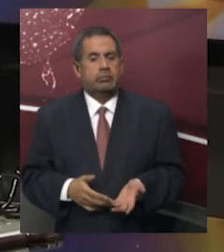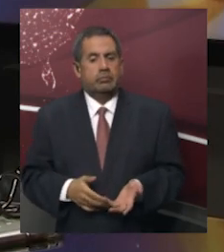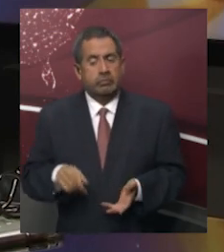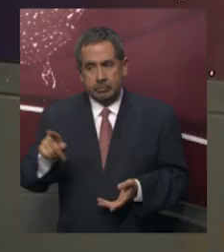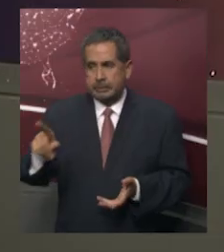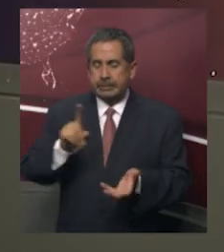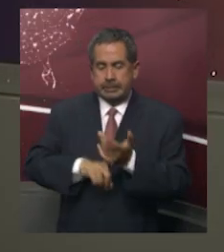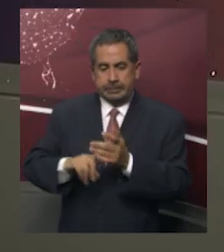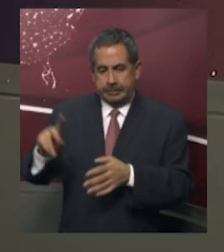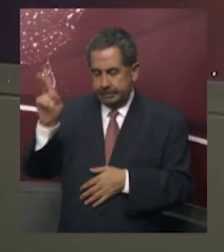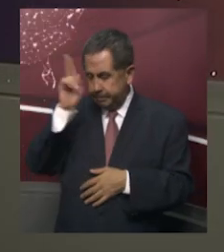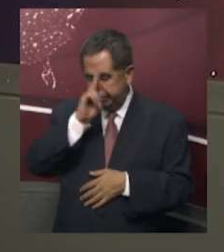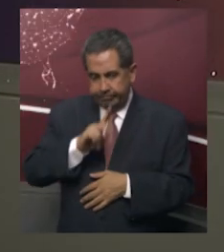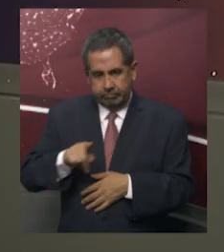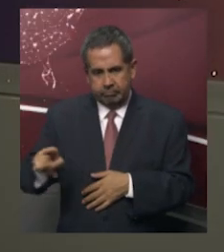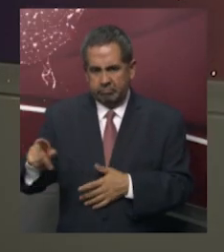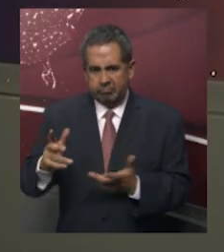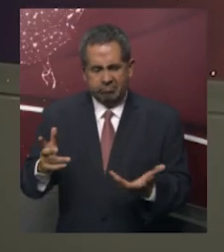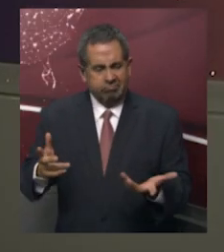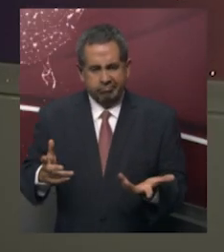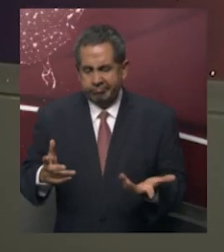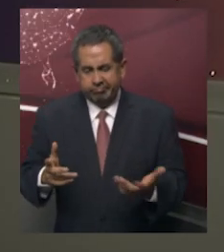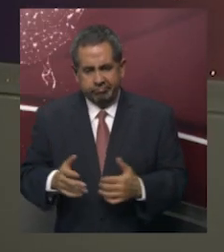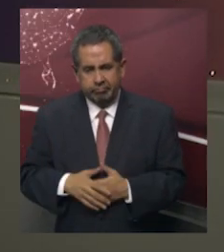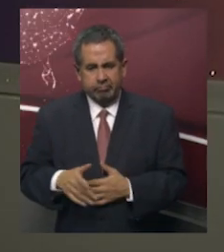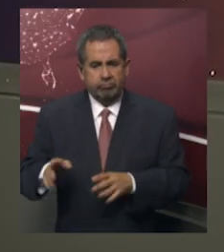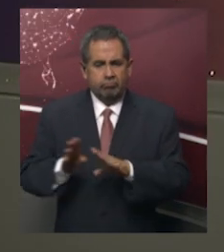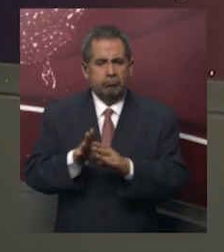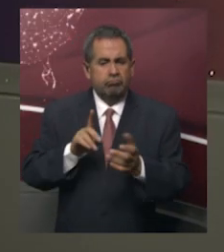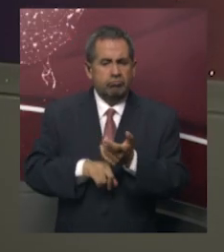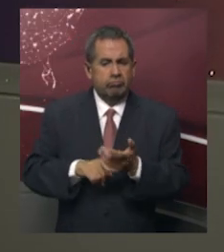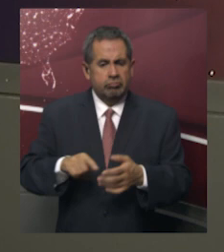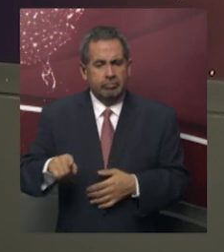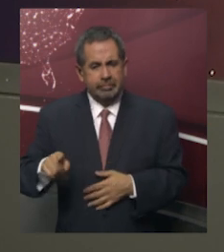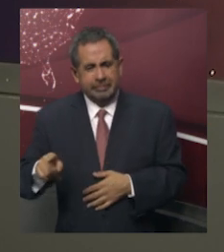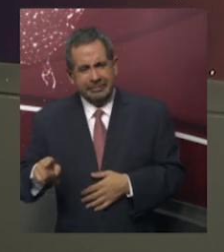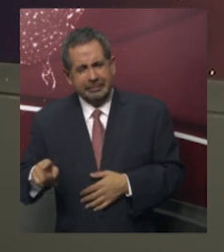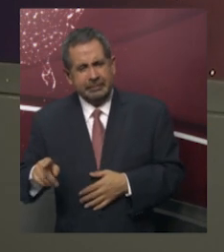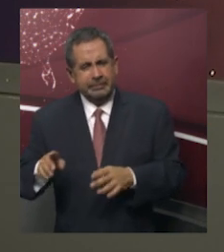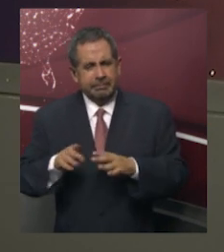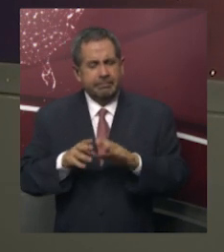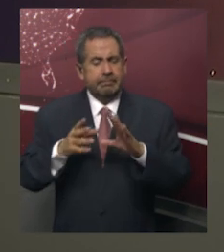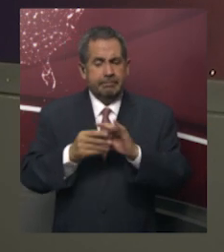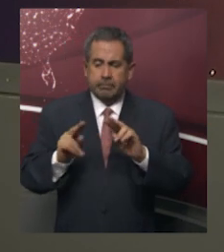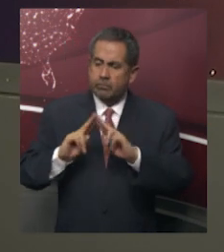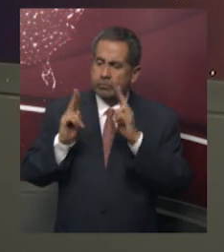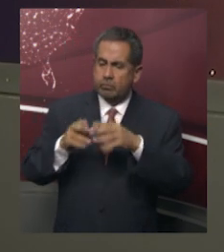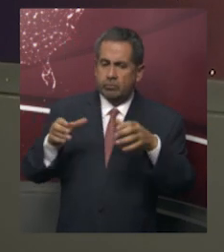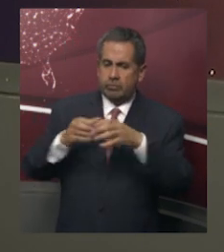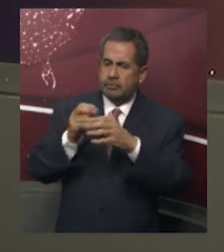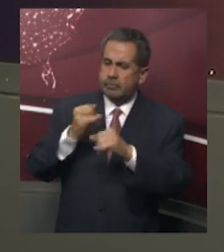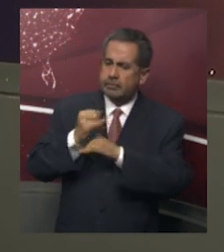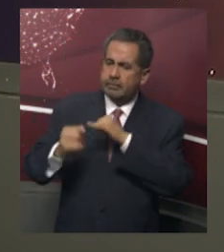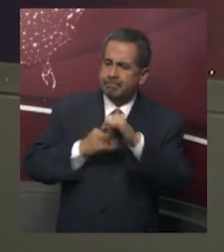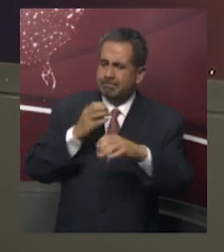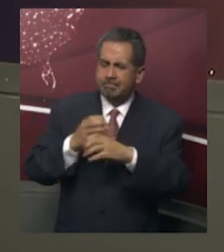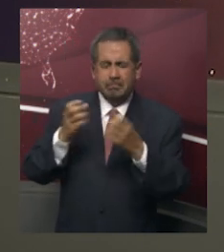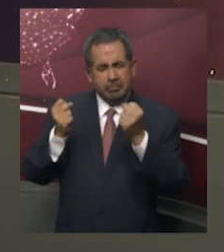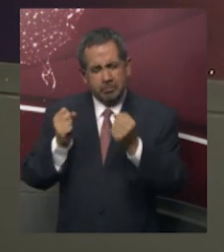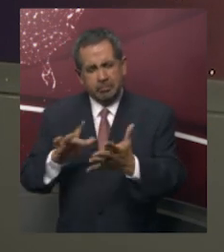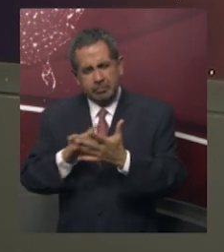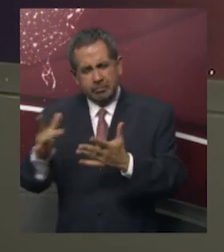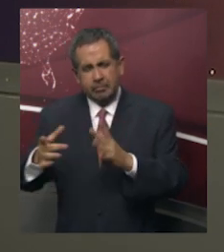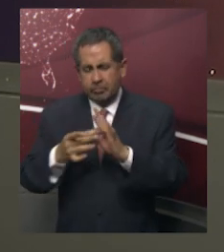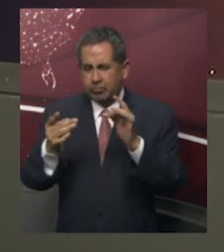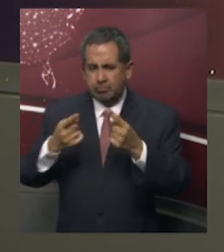una gravísima tragedia en estos lugares. Diputada Gabriela Cuevas, le agradecemos mucho, presidenta de la Unión Interparlamentaria, le agradecemos mucho que nos haya